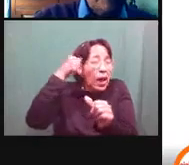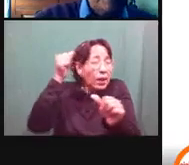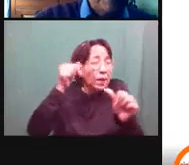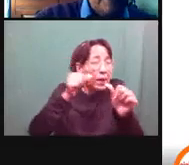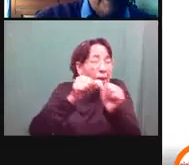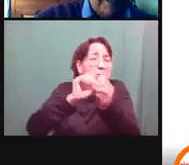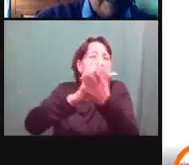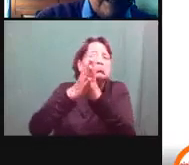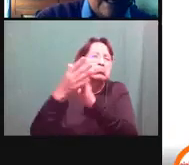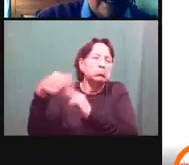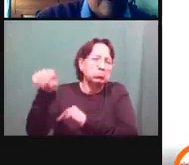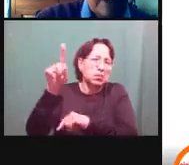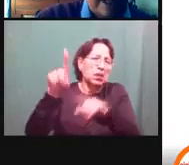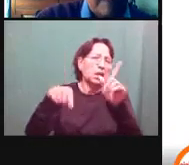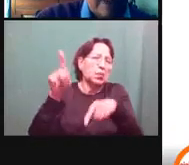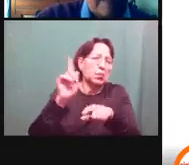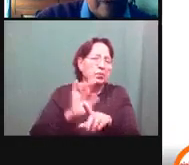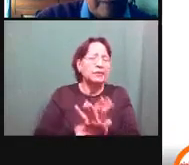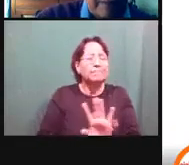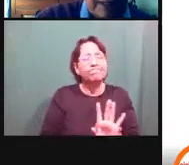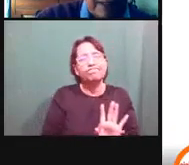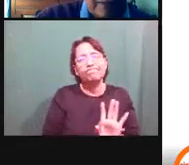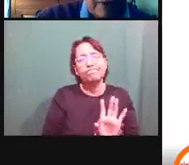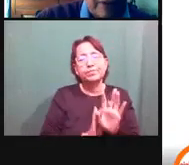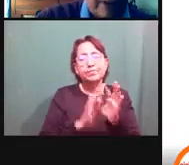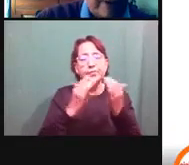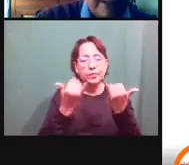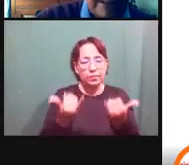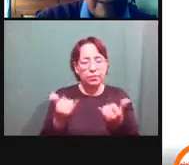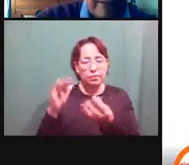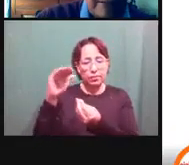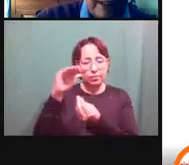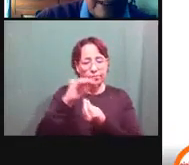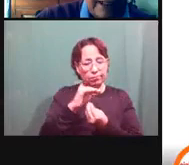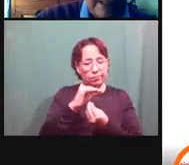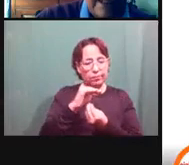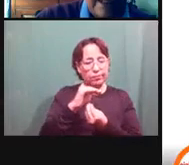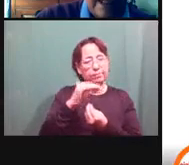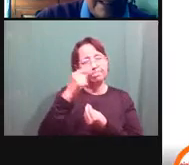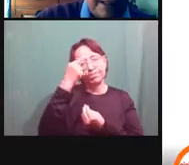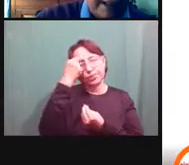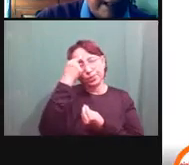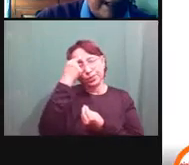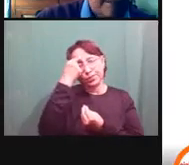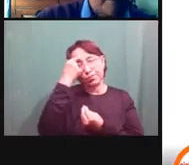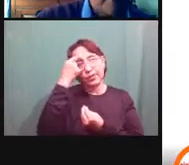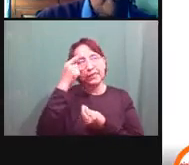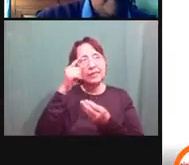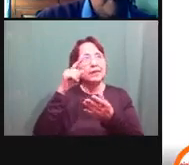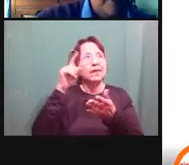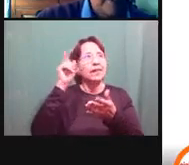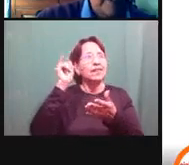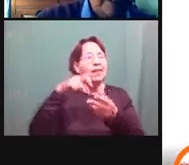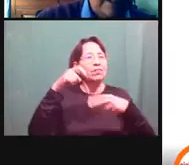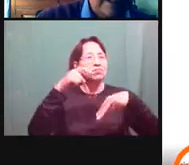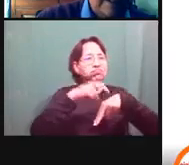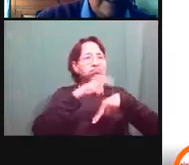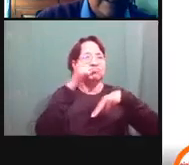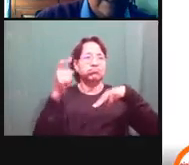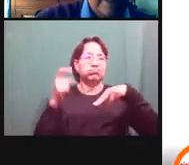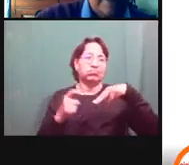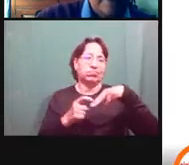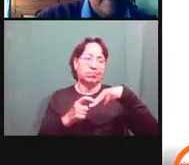Entonces, al abordar el problema del patrimonio, debe hacerse de una manera integral, porque la visión es